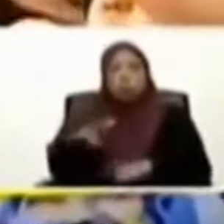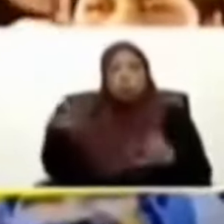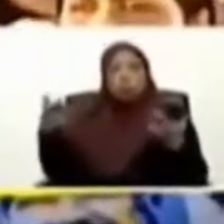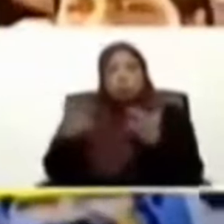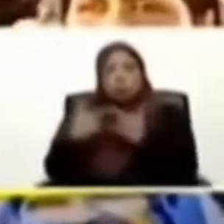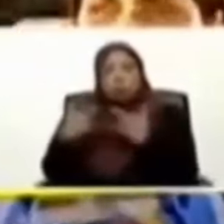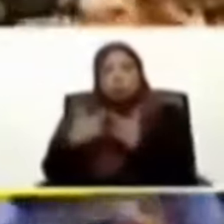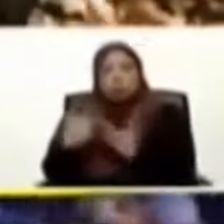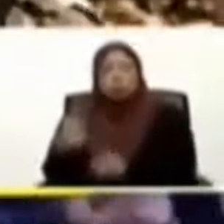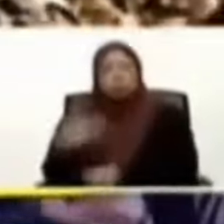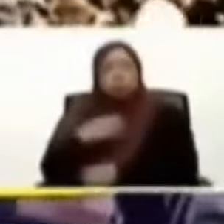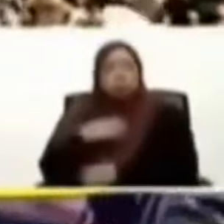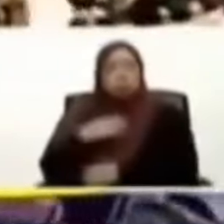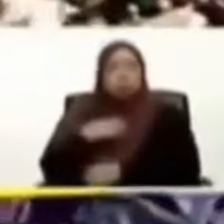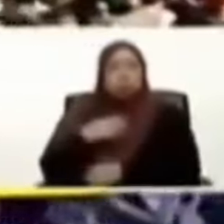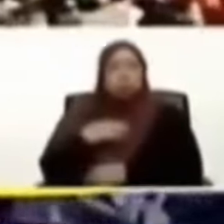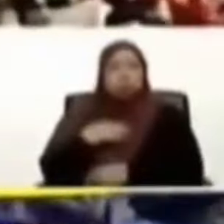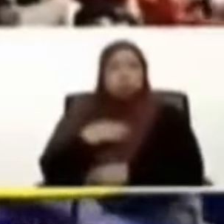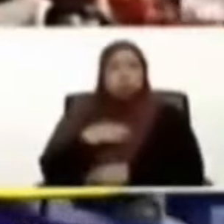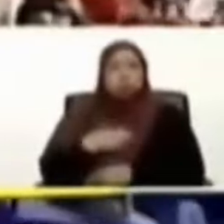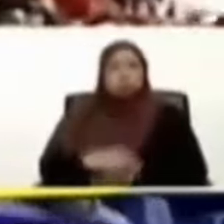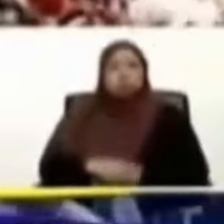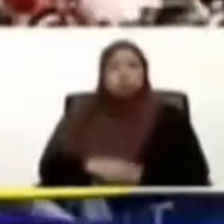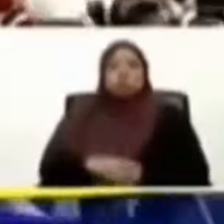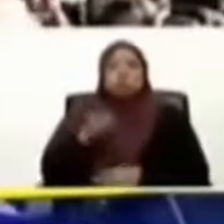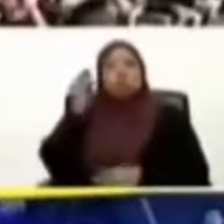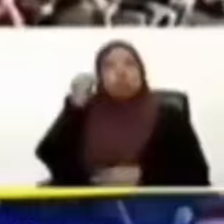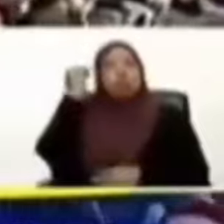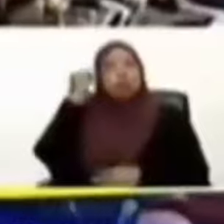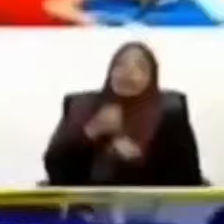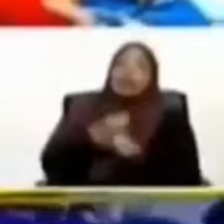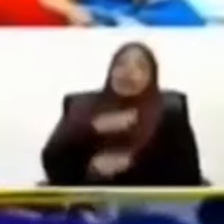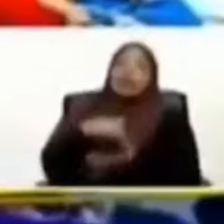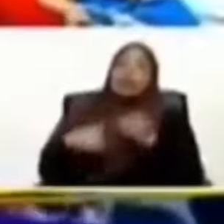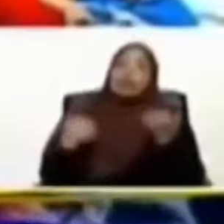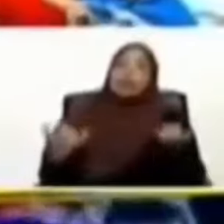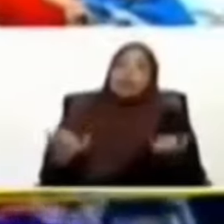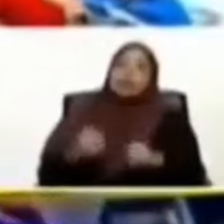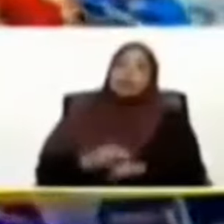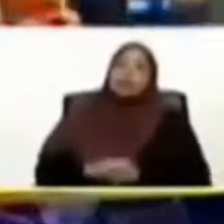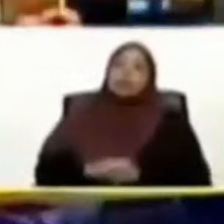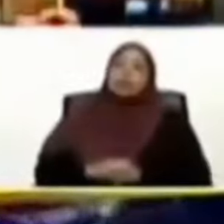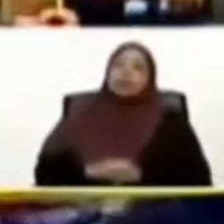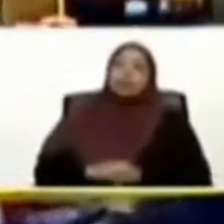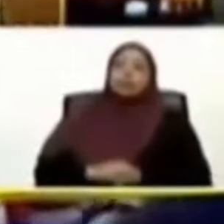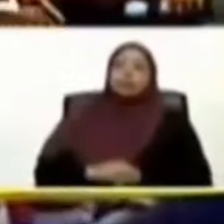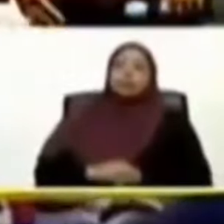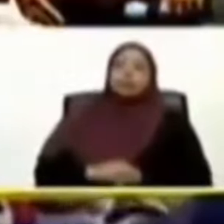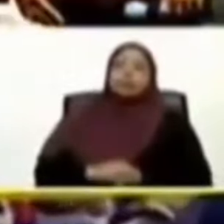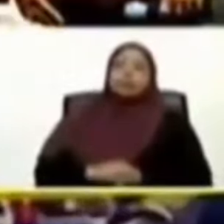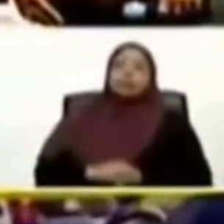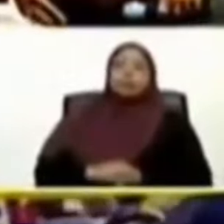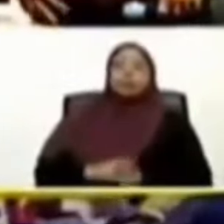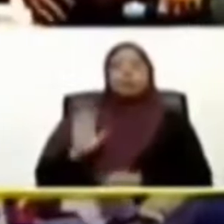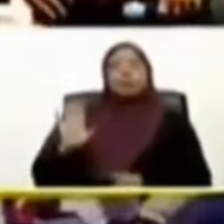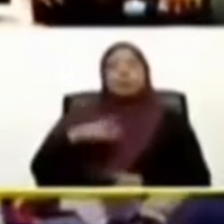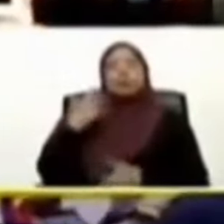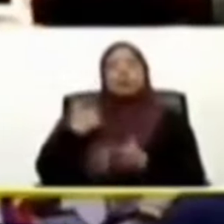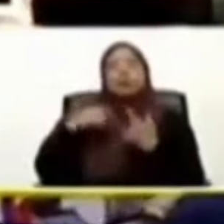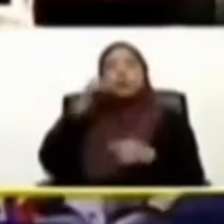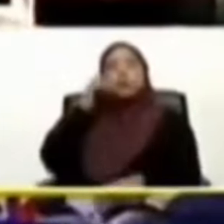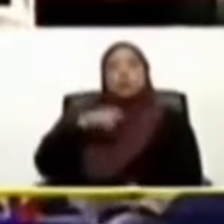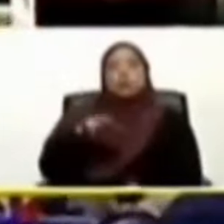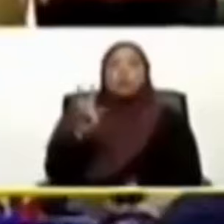la autoridad electoral, el CNE. Maduro, un rudo exconductor de autobús, nunca ha gozado de un